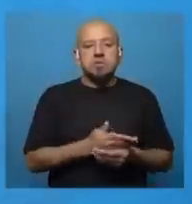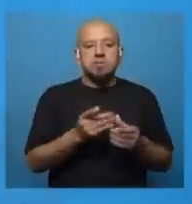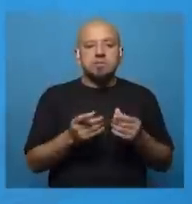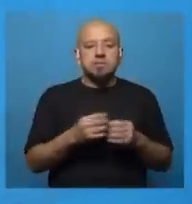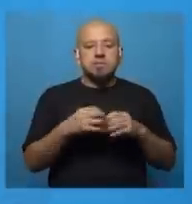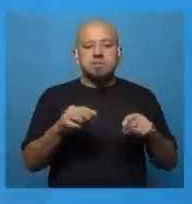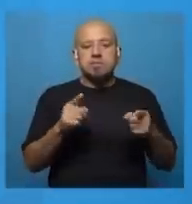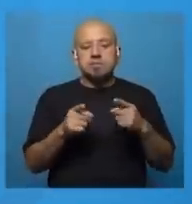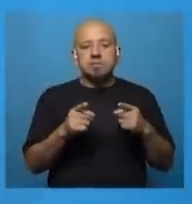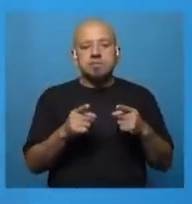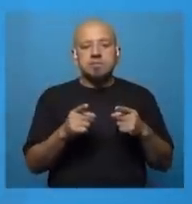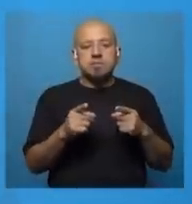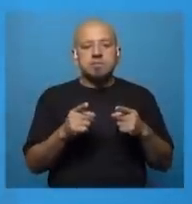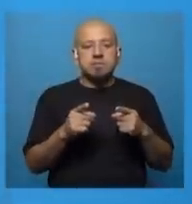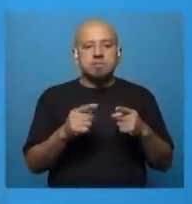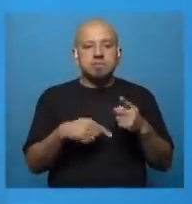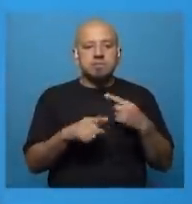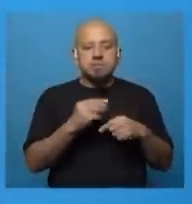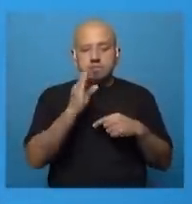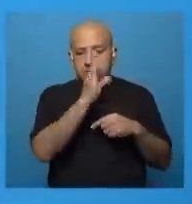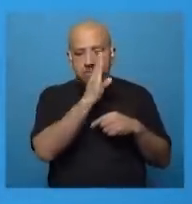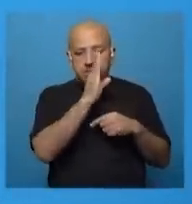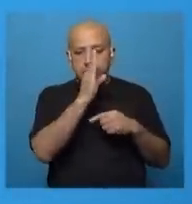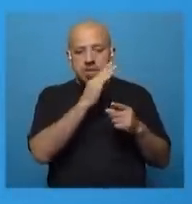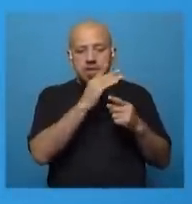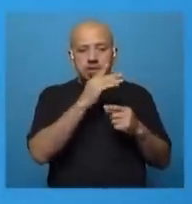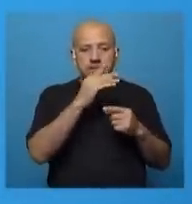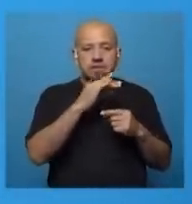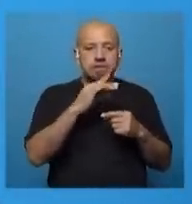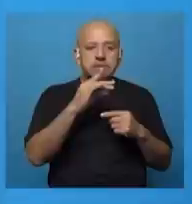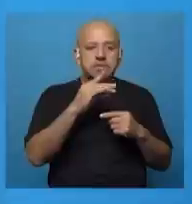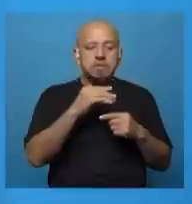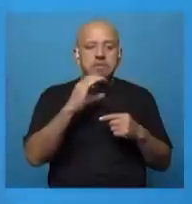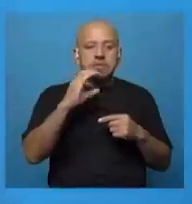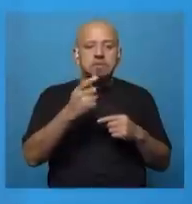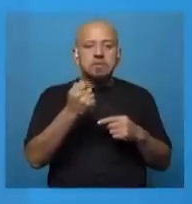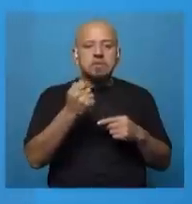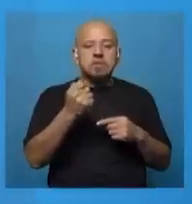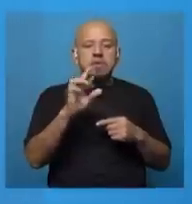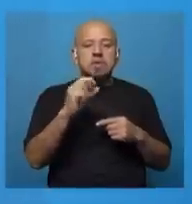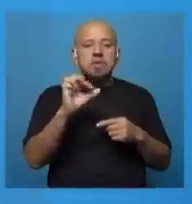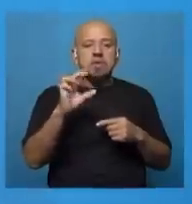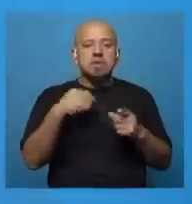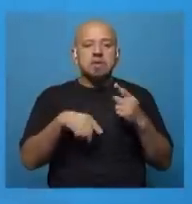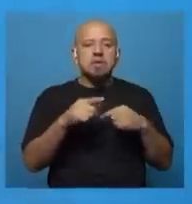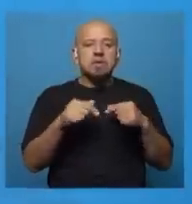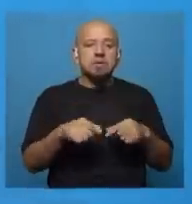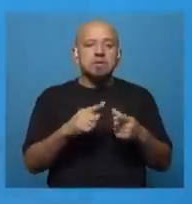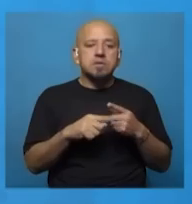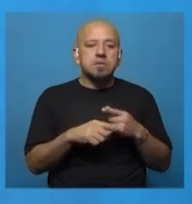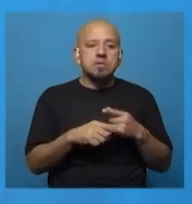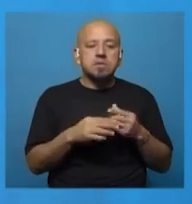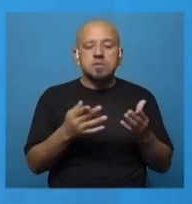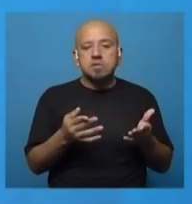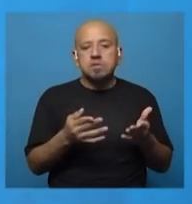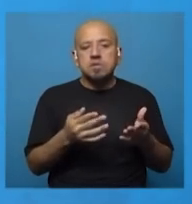de este caso del espionaje a carrera Y a quién habla y después nos puso un poco al tanto de